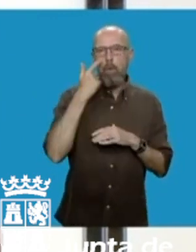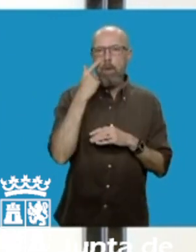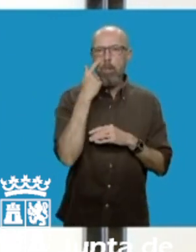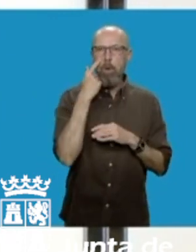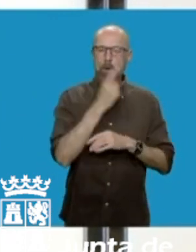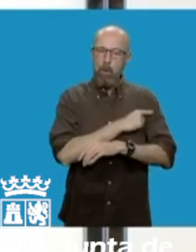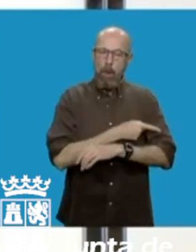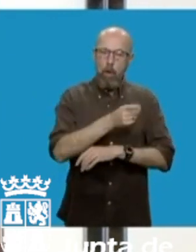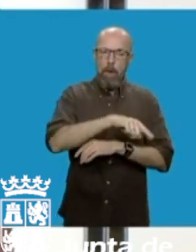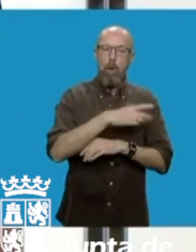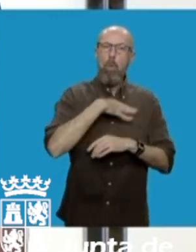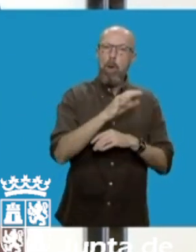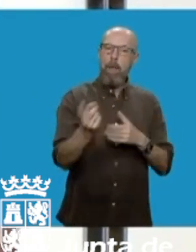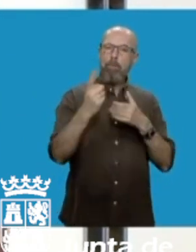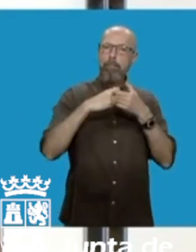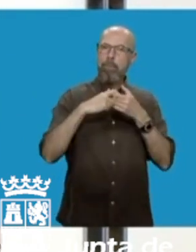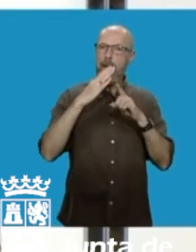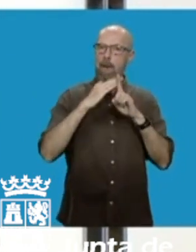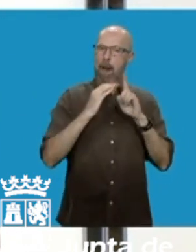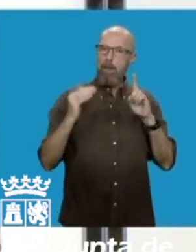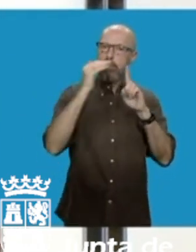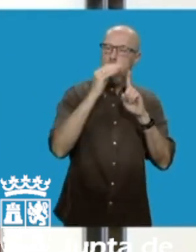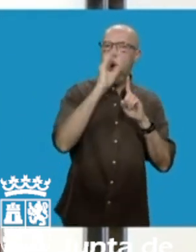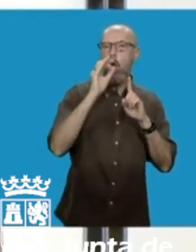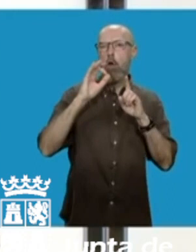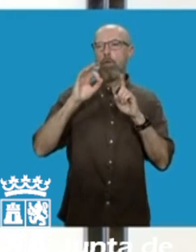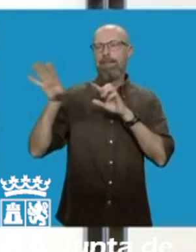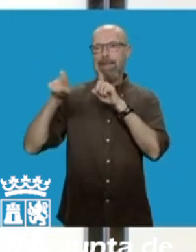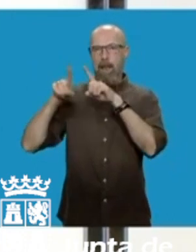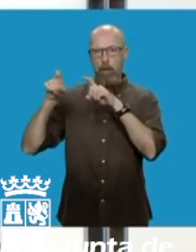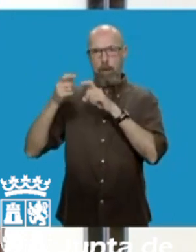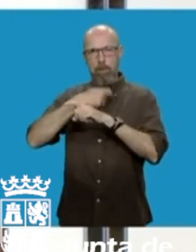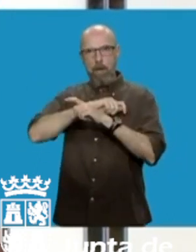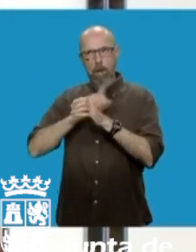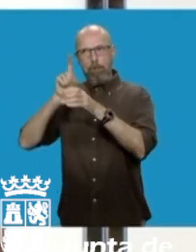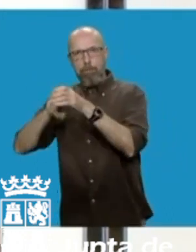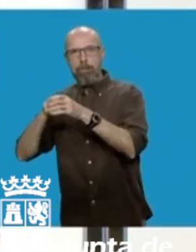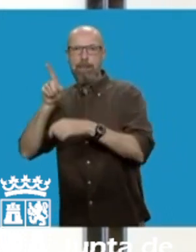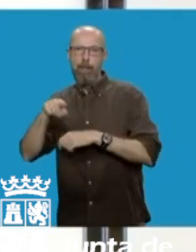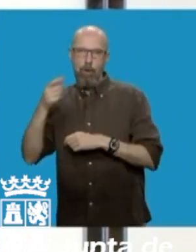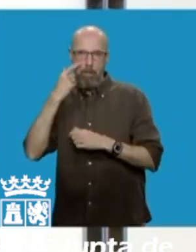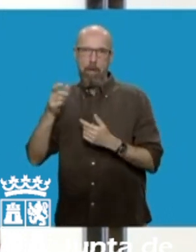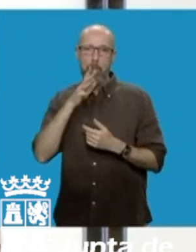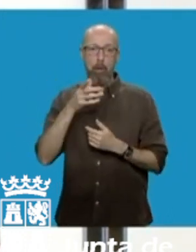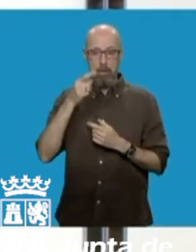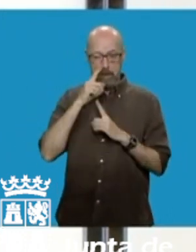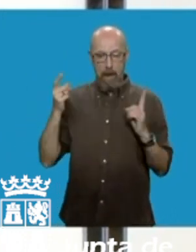al primer equipo o a estar en la selección española, como ha pasado este año con el equipo, que tenemos cerca de 8 jugadores, 10 del primer equipo,